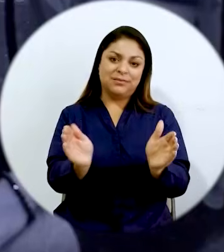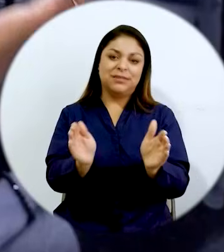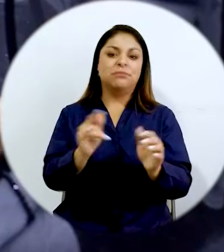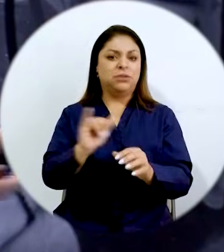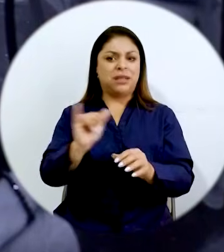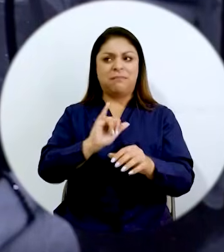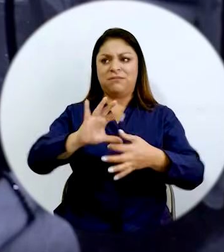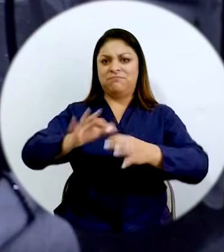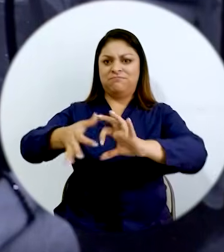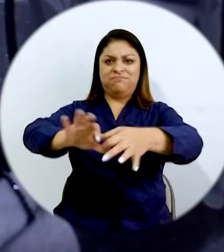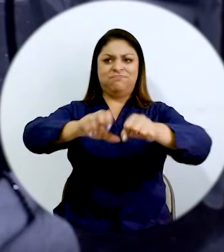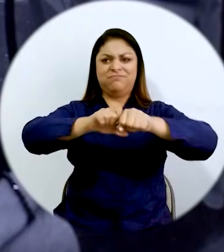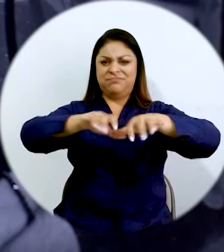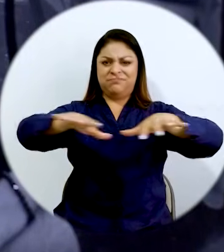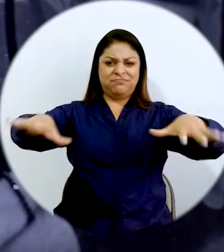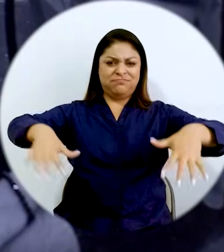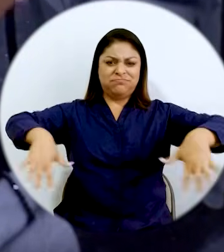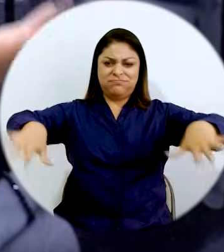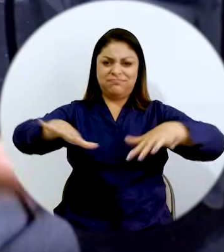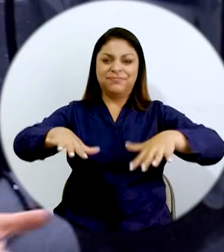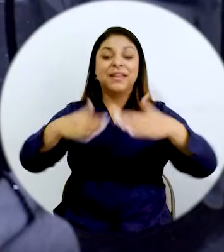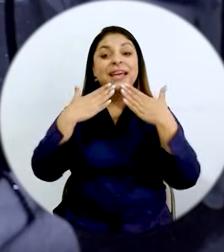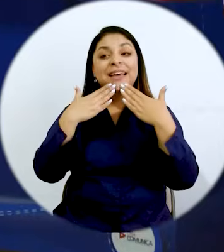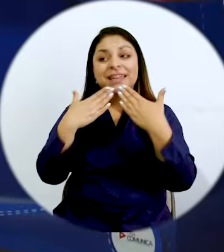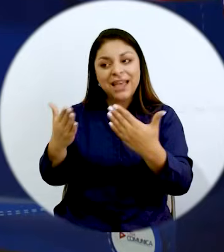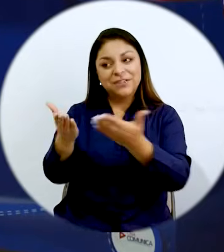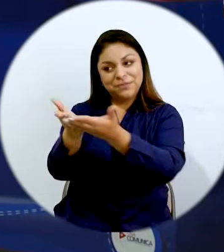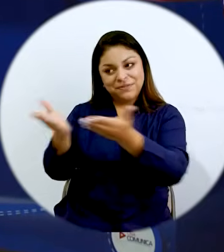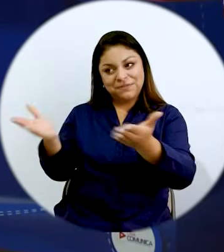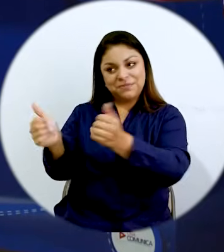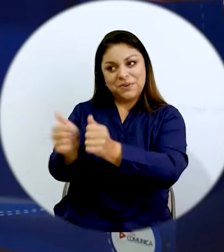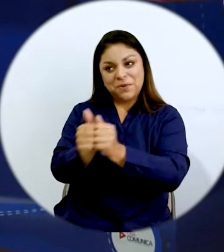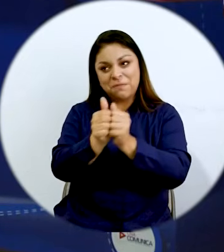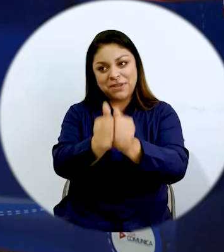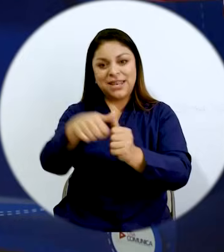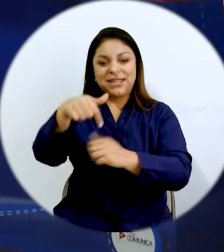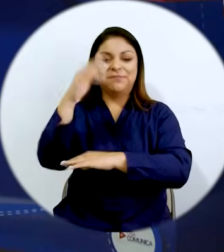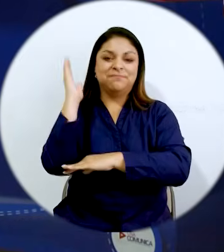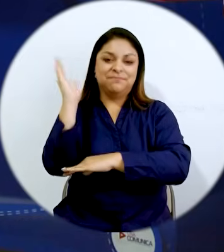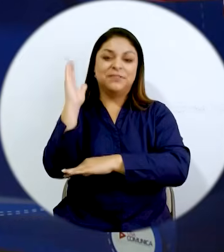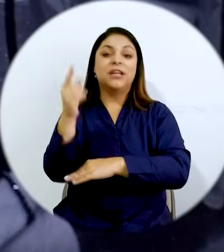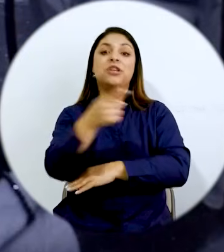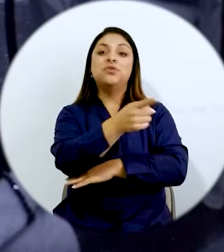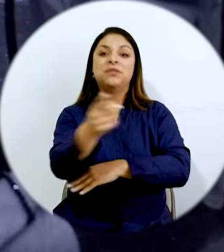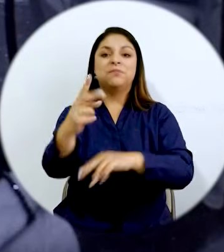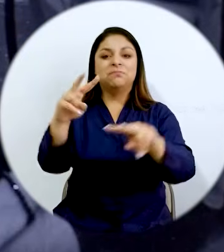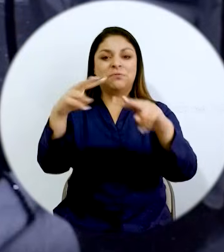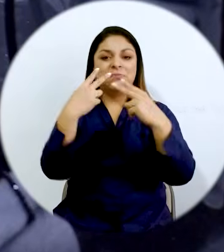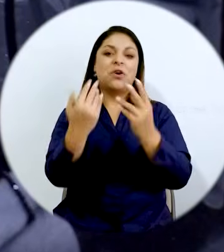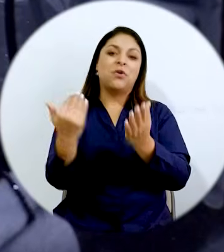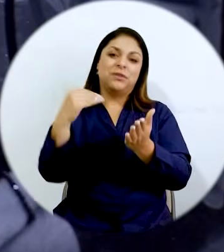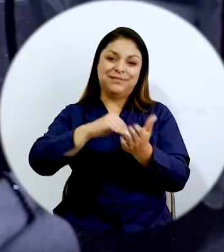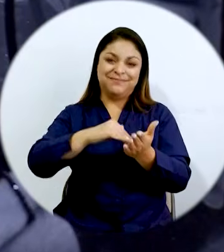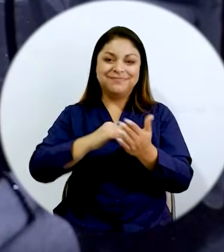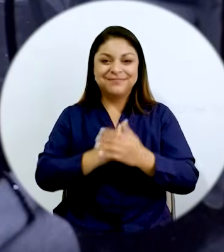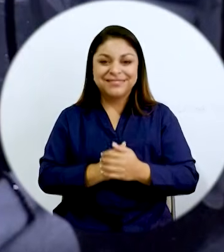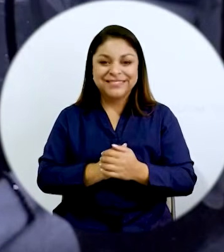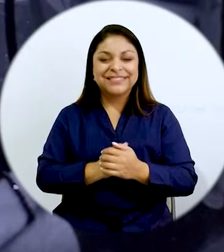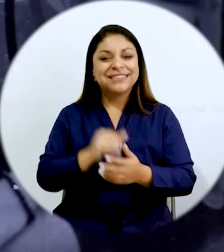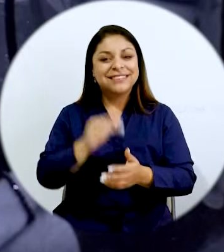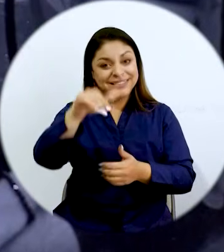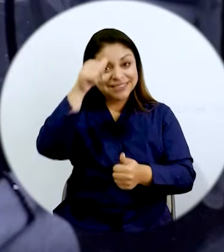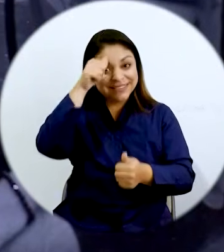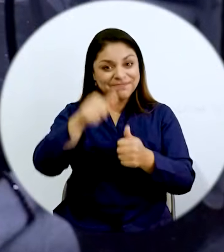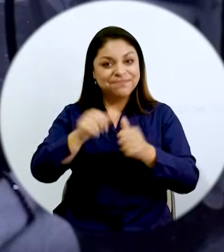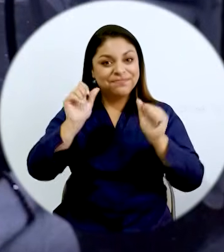ese encadenamiento productivo que está alrededor. Muchas gracias a ustedes por acompañarnos en esta edición de Una Mirada y a ustedes por estar con nosotros una vez más. Mucho